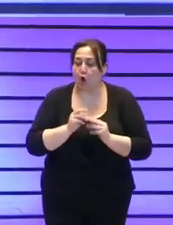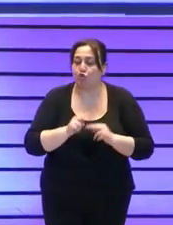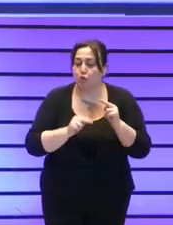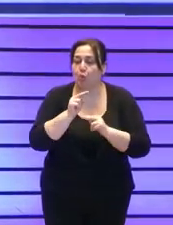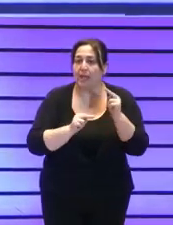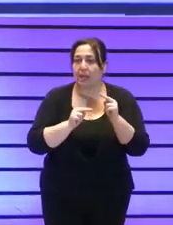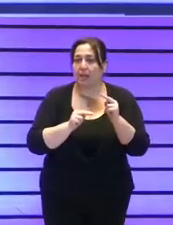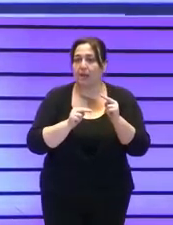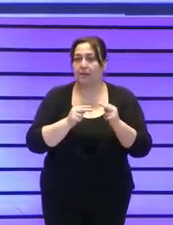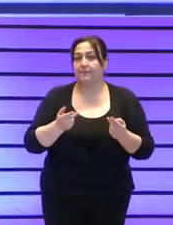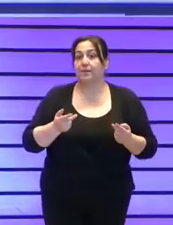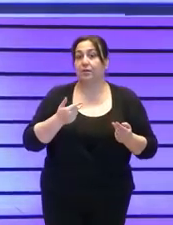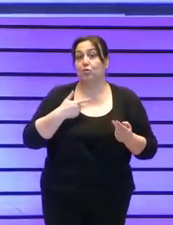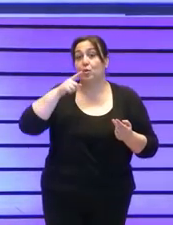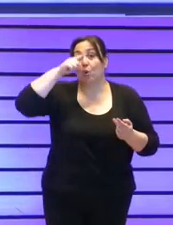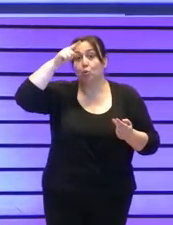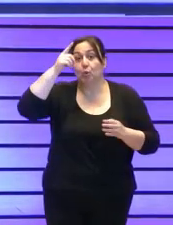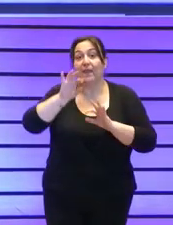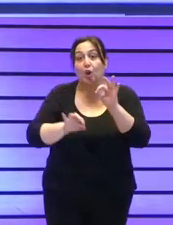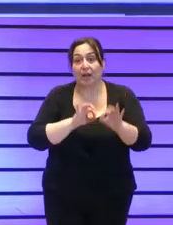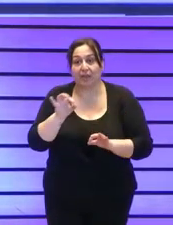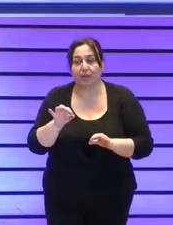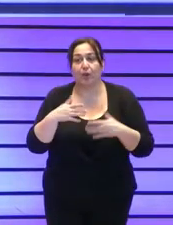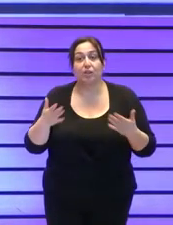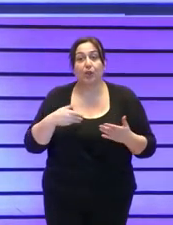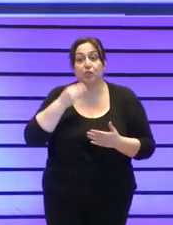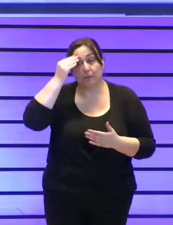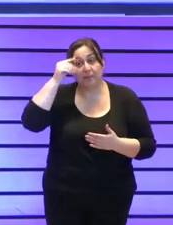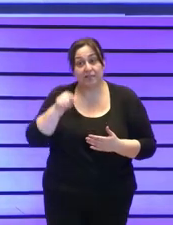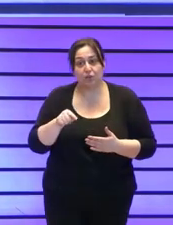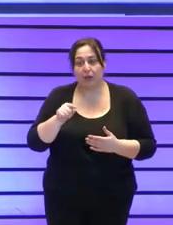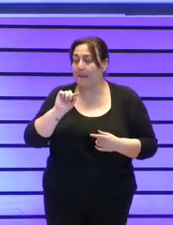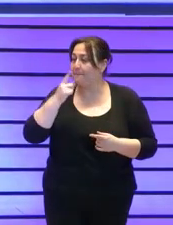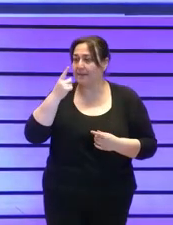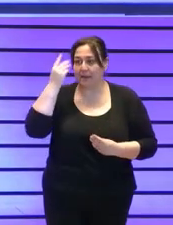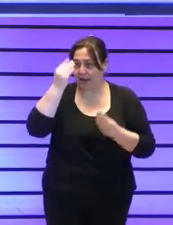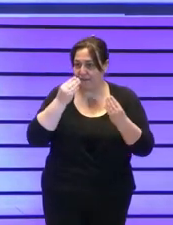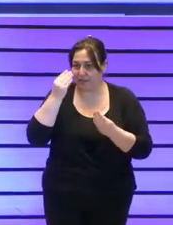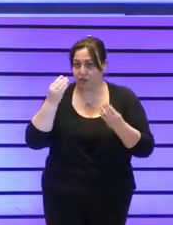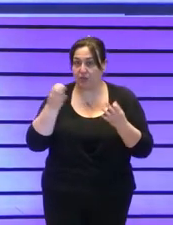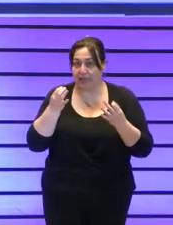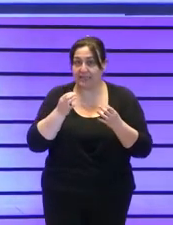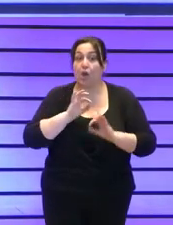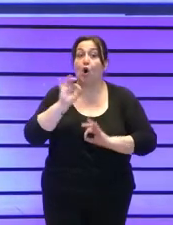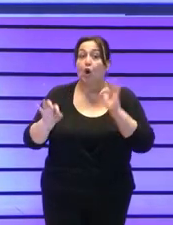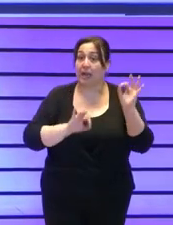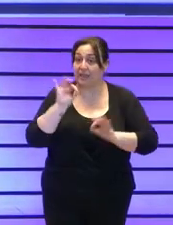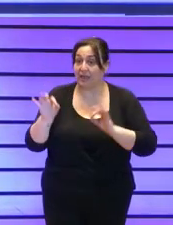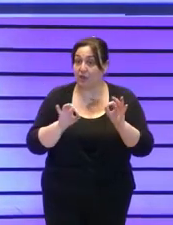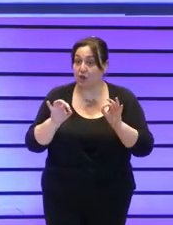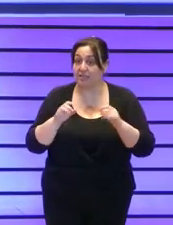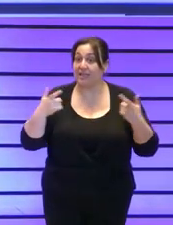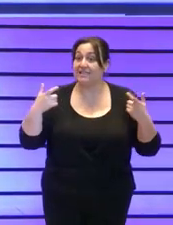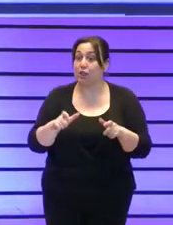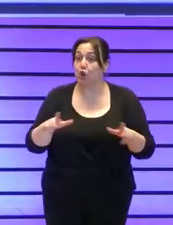de la organización. Entonces, yo creo que la primera reflexión es que las organizaciones del sector